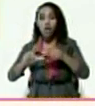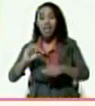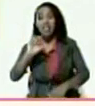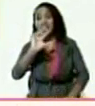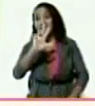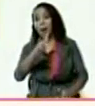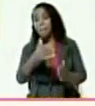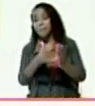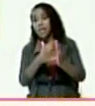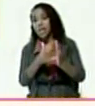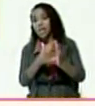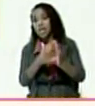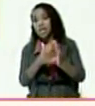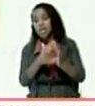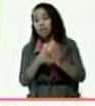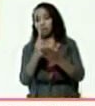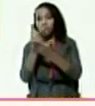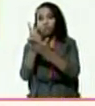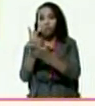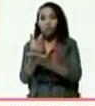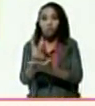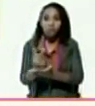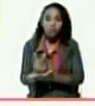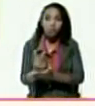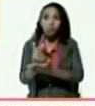3.000 kilogramos